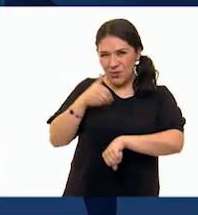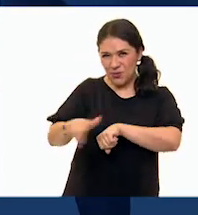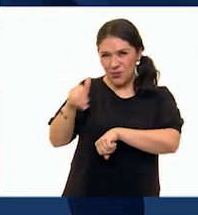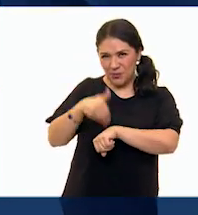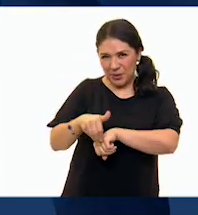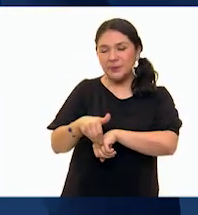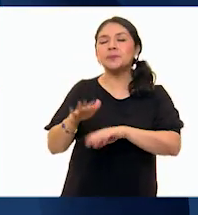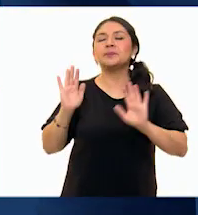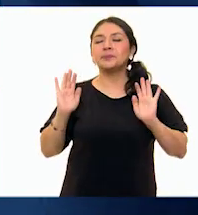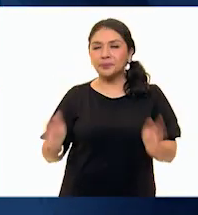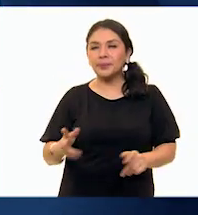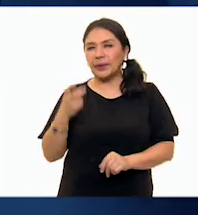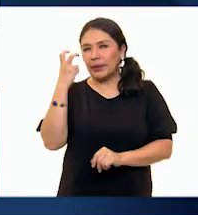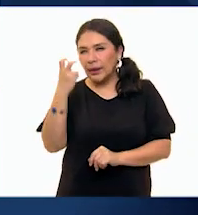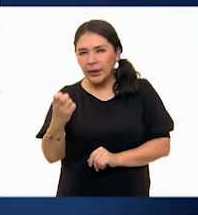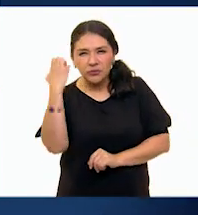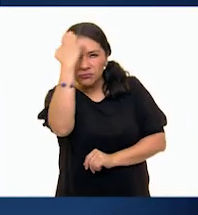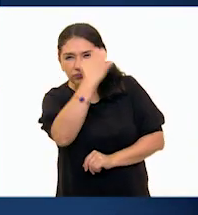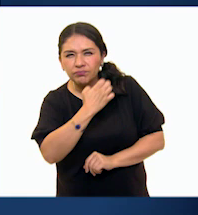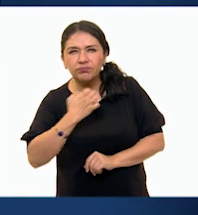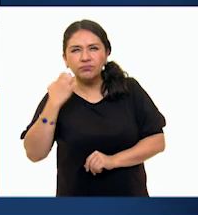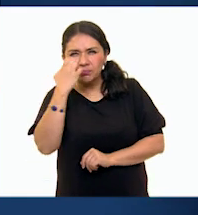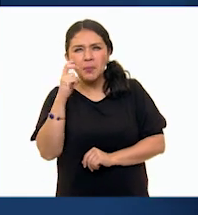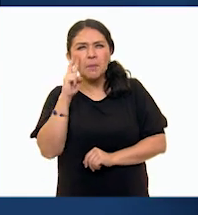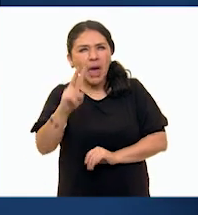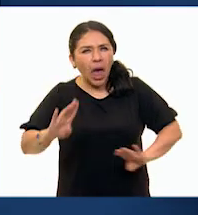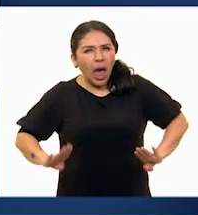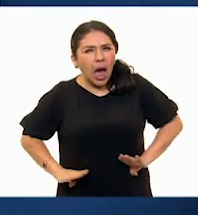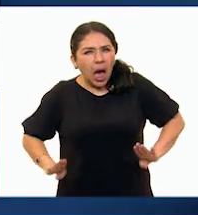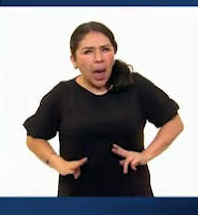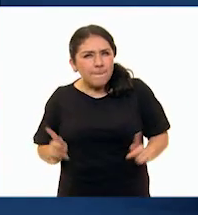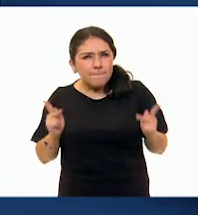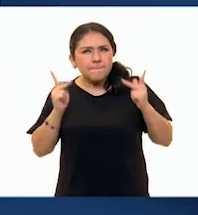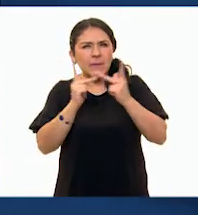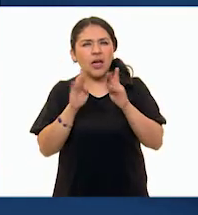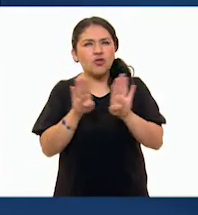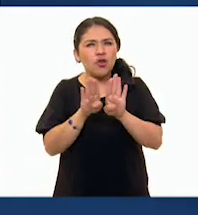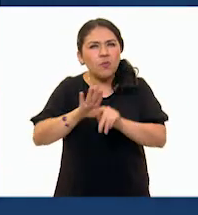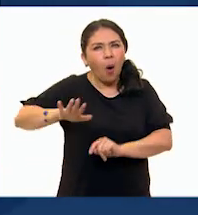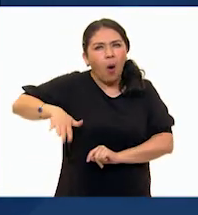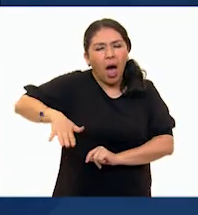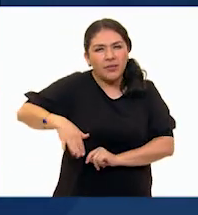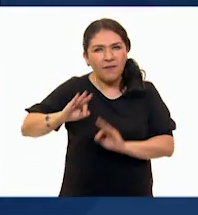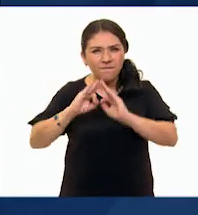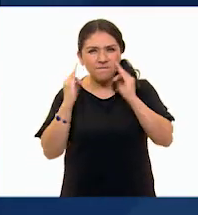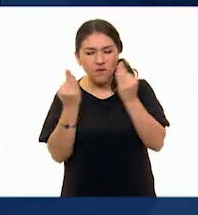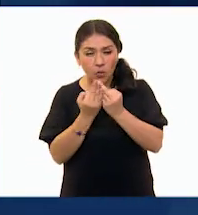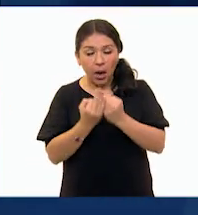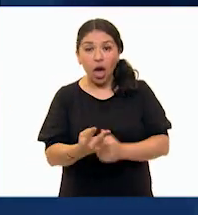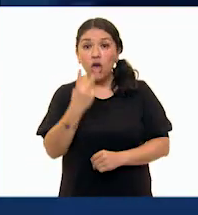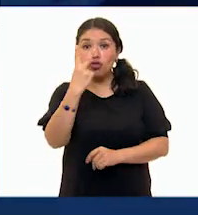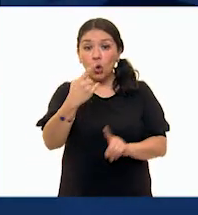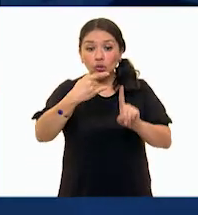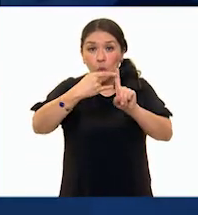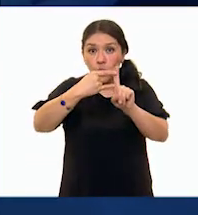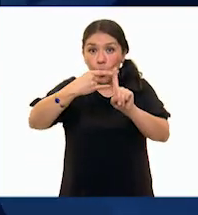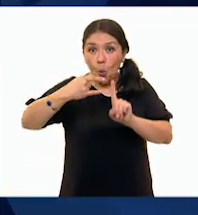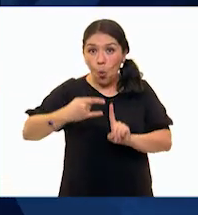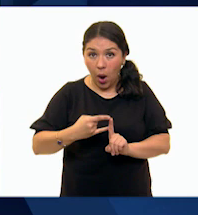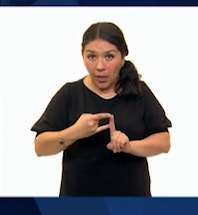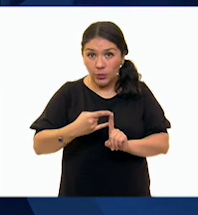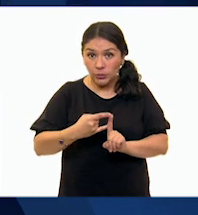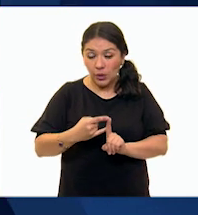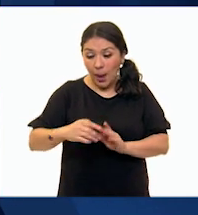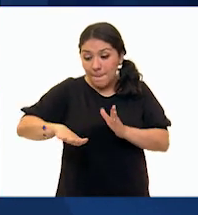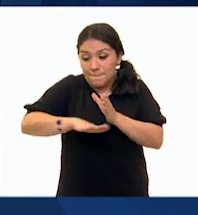¡Ah! Y en este caso sucede algo semejante con la figura anterior, maestra. Dos cuadrados, el de la